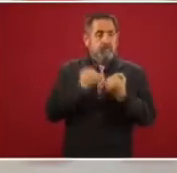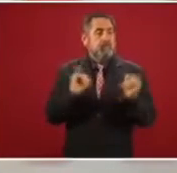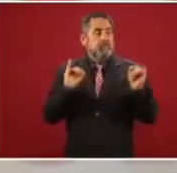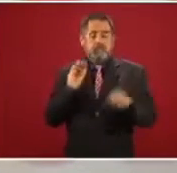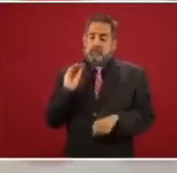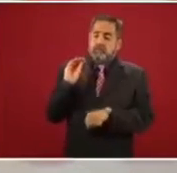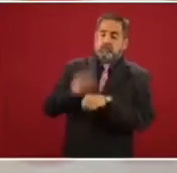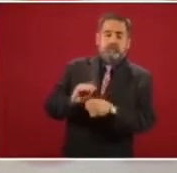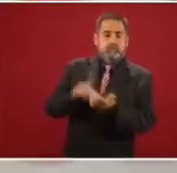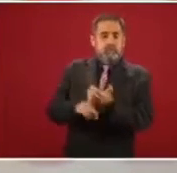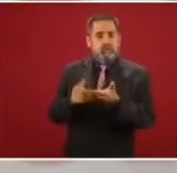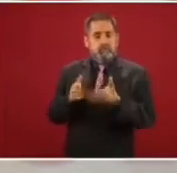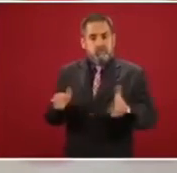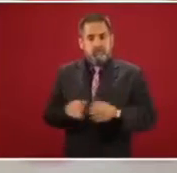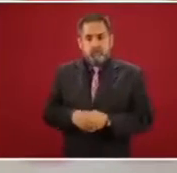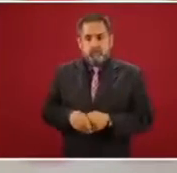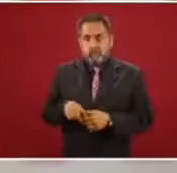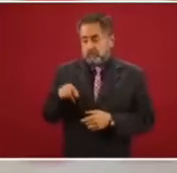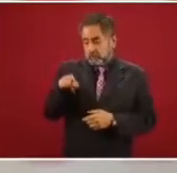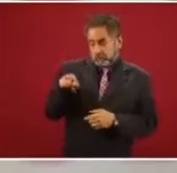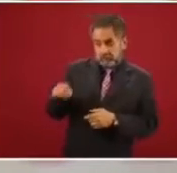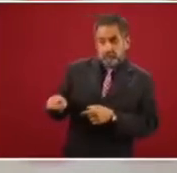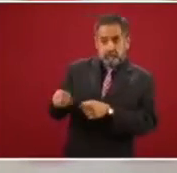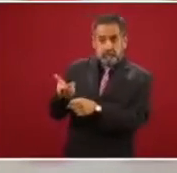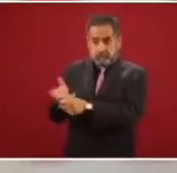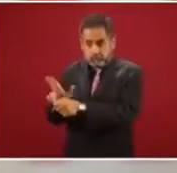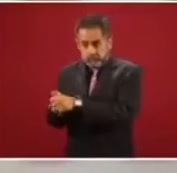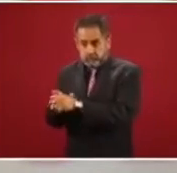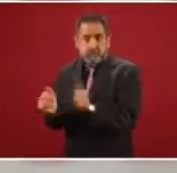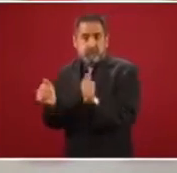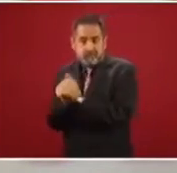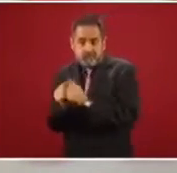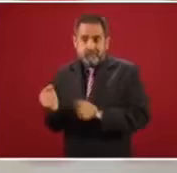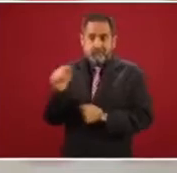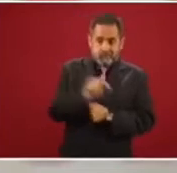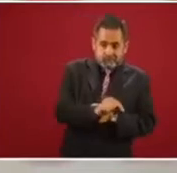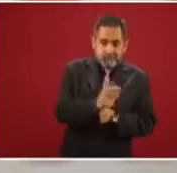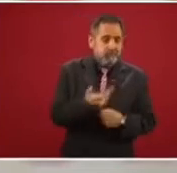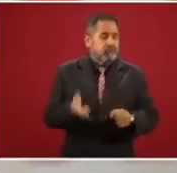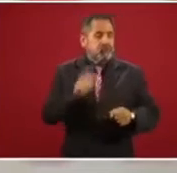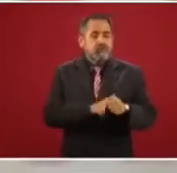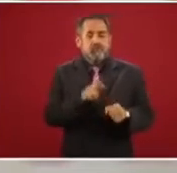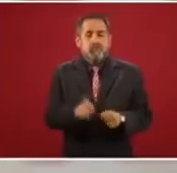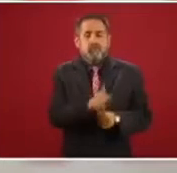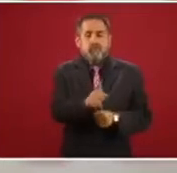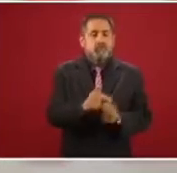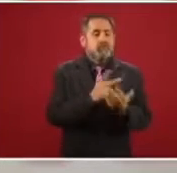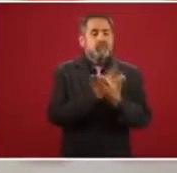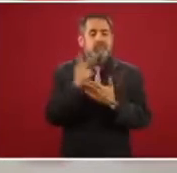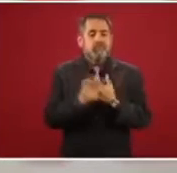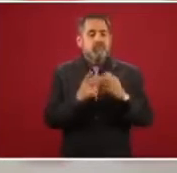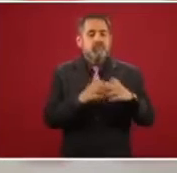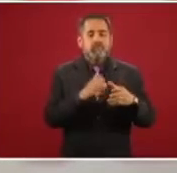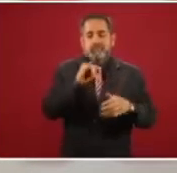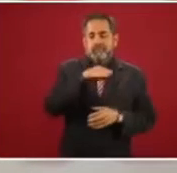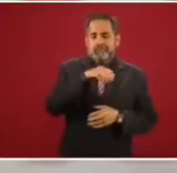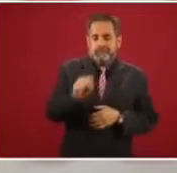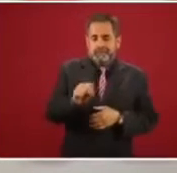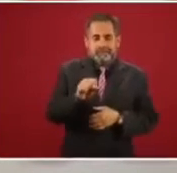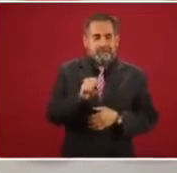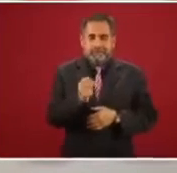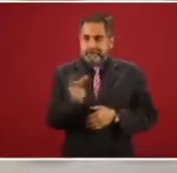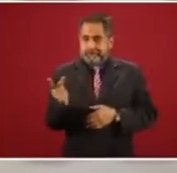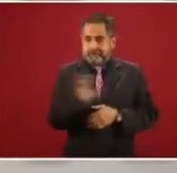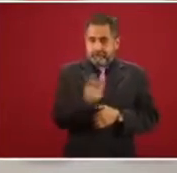y que convivía ya desde ese momento con el hospital rural del programa en bienestar está